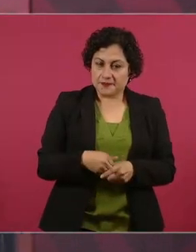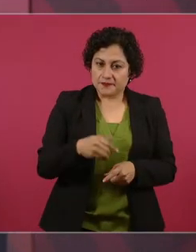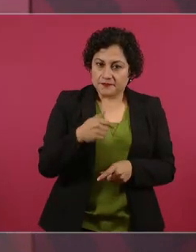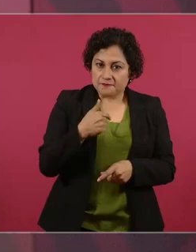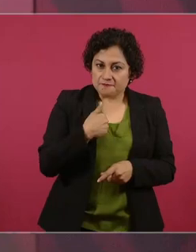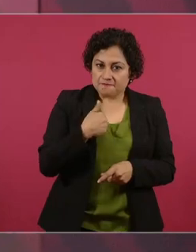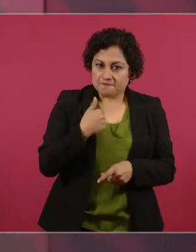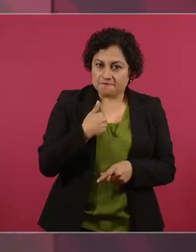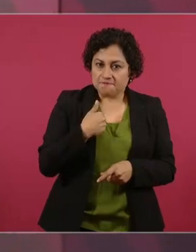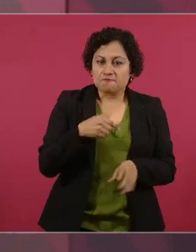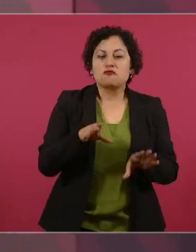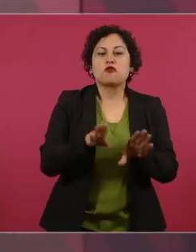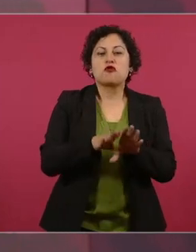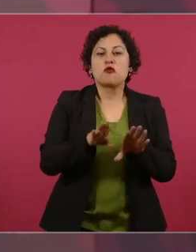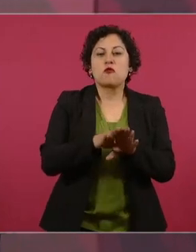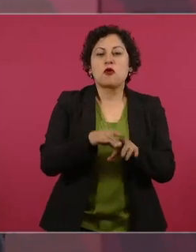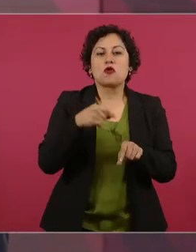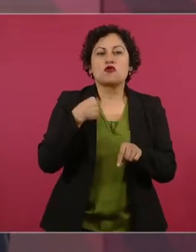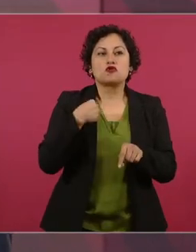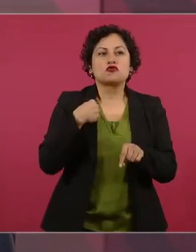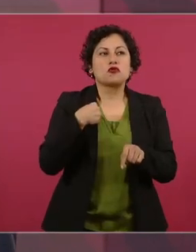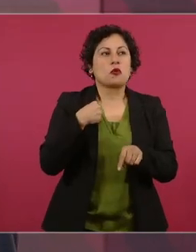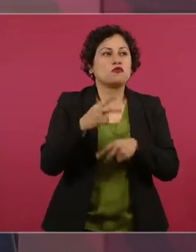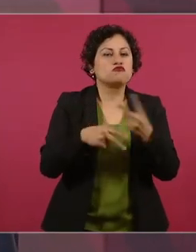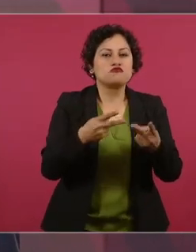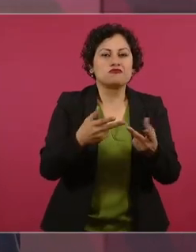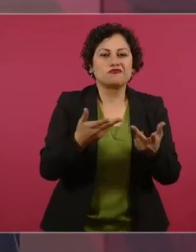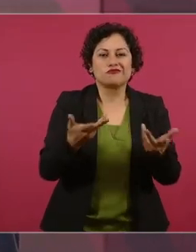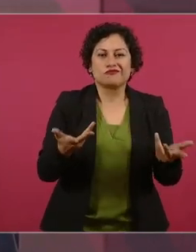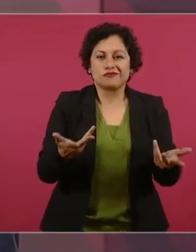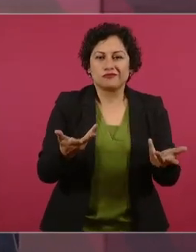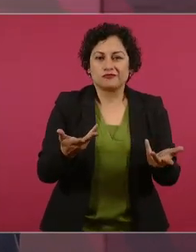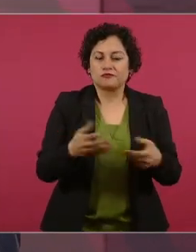Al mundo, ¿no? Pero ahora